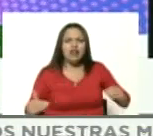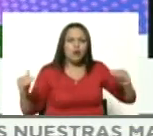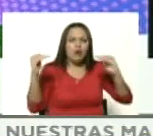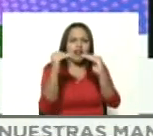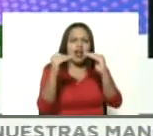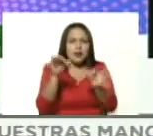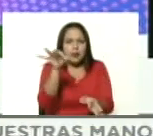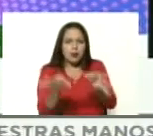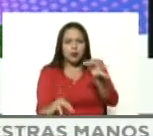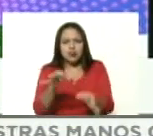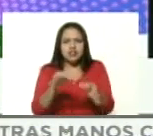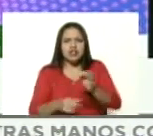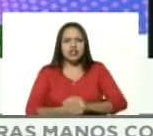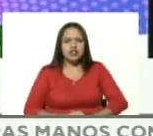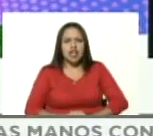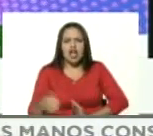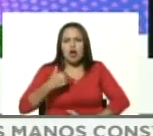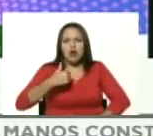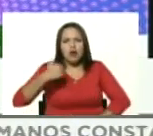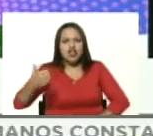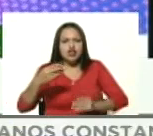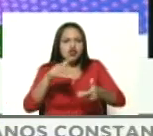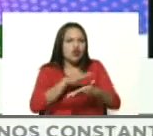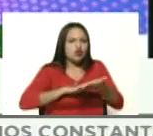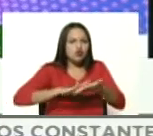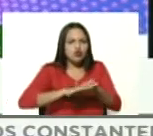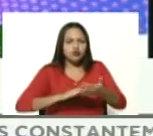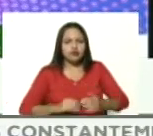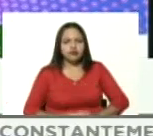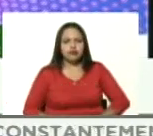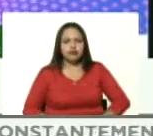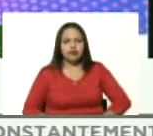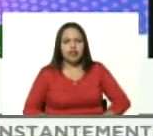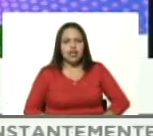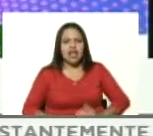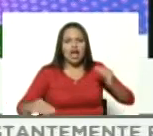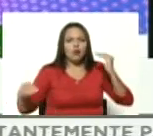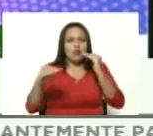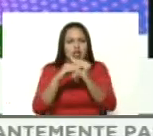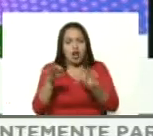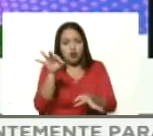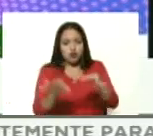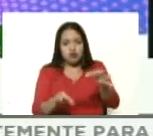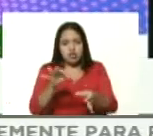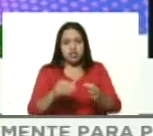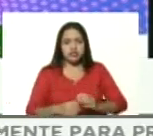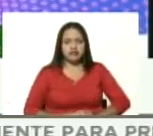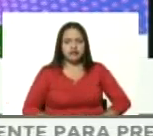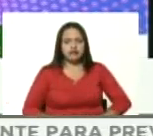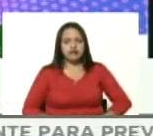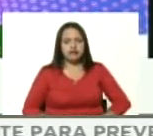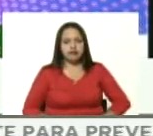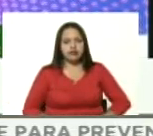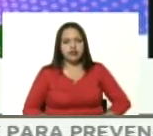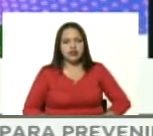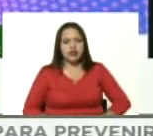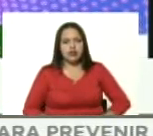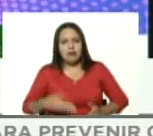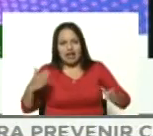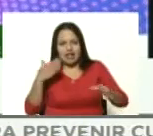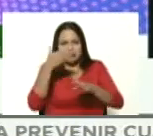y la justicia en cualquier solución. La igualdad y la justicia para el